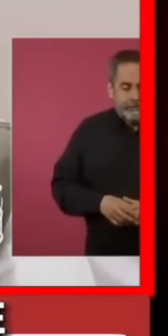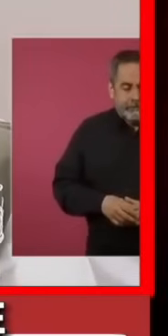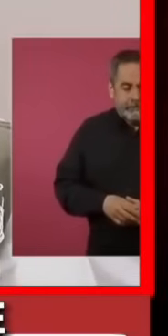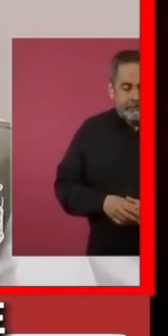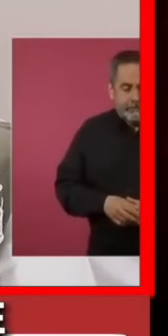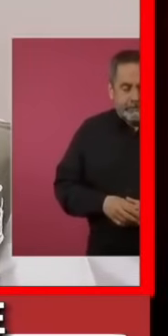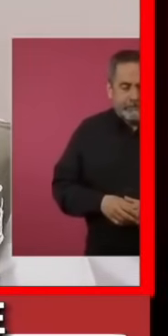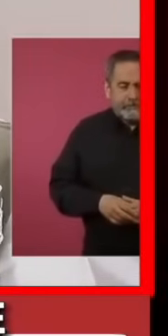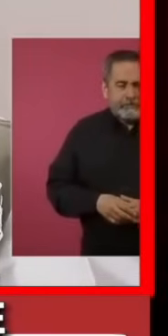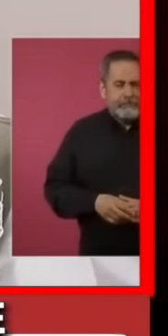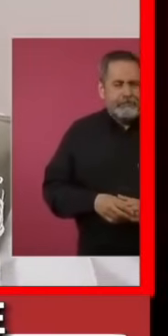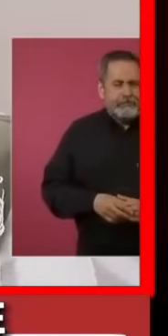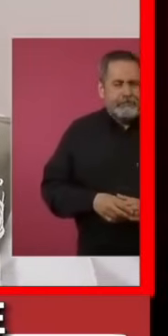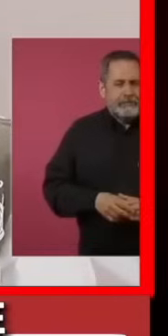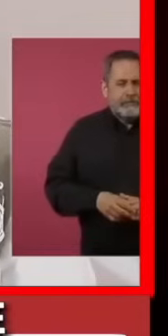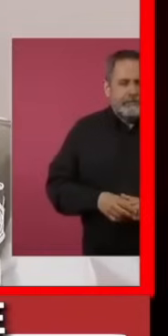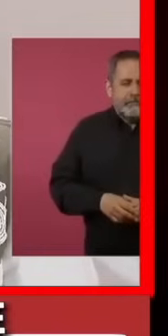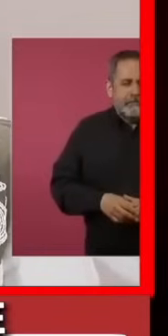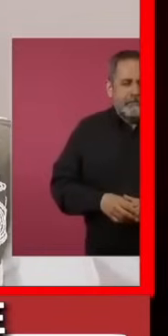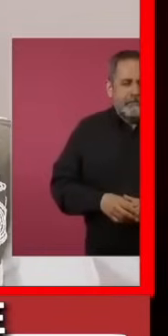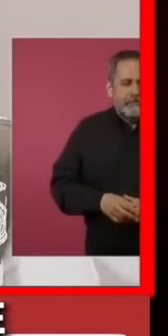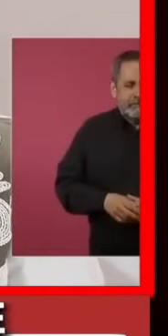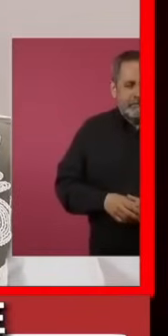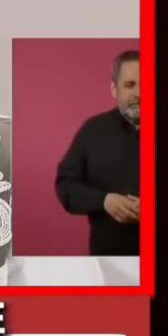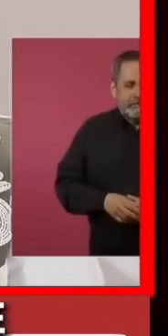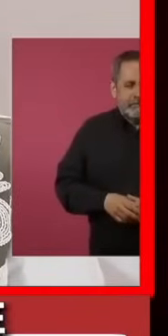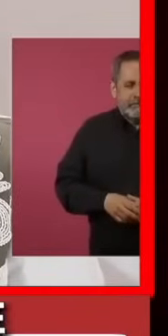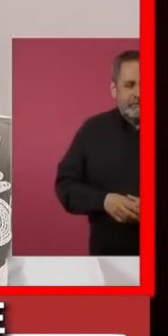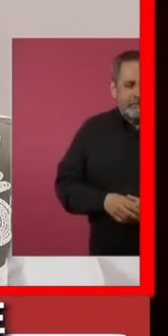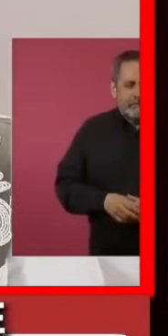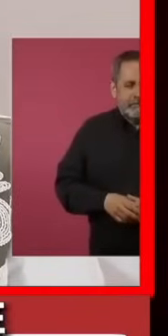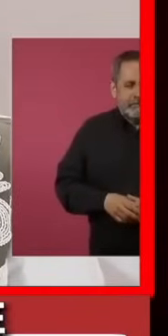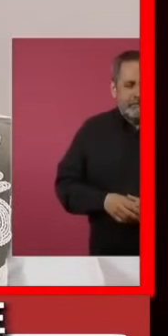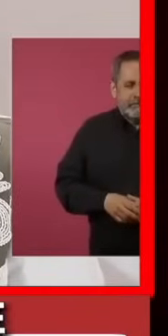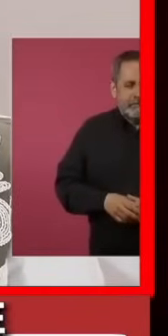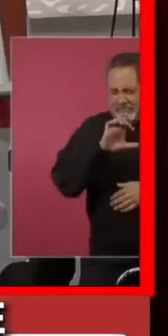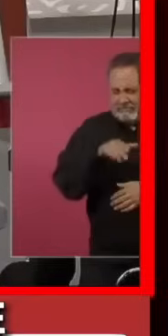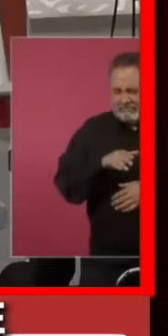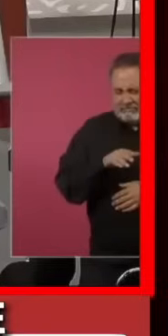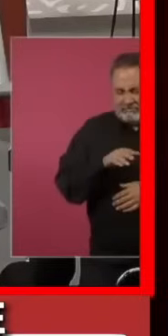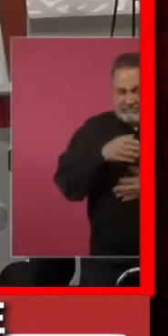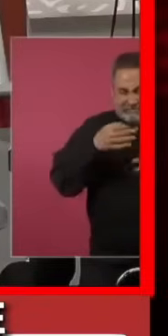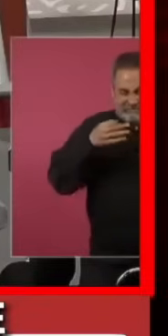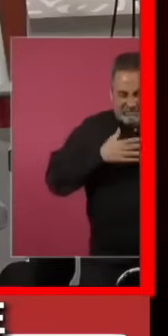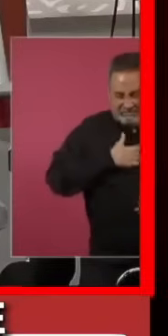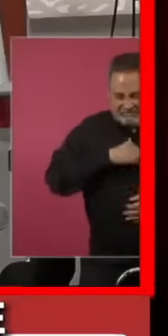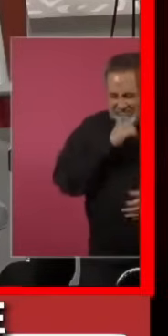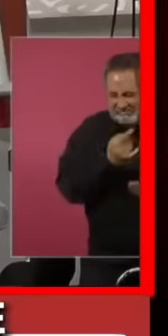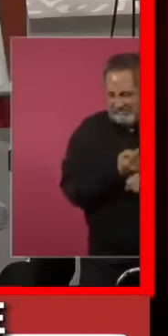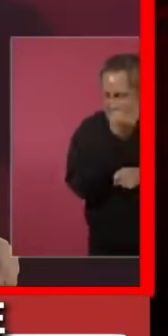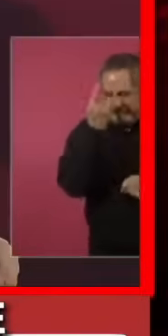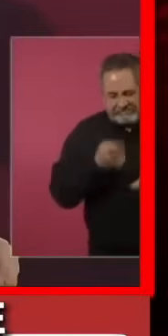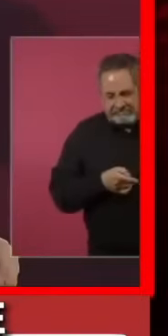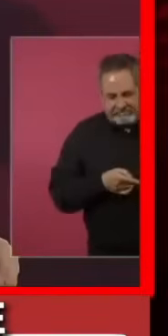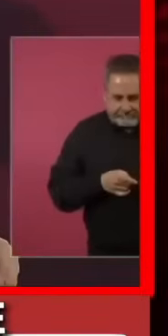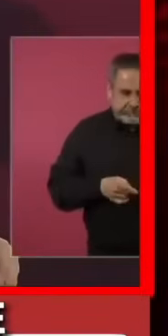del Derecho, sí. Del chueco, de lo chueco. Y este,